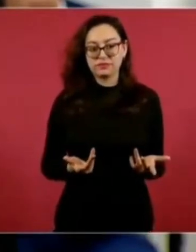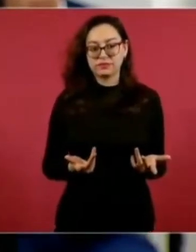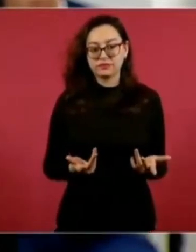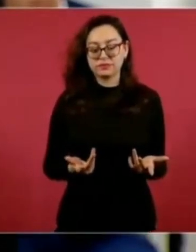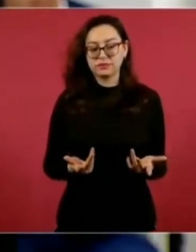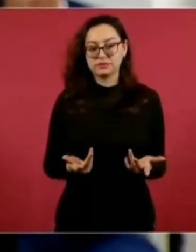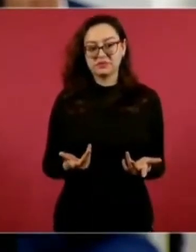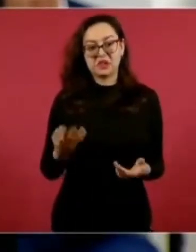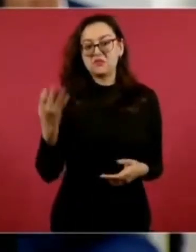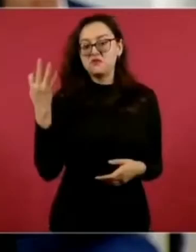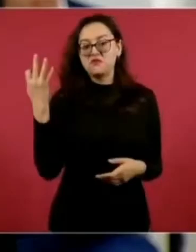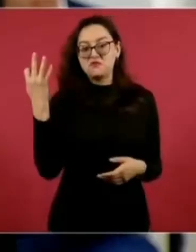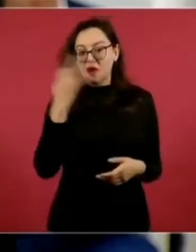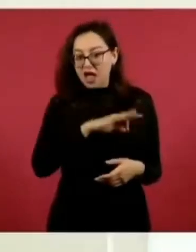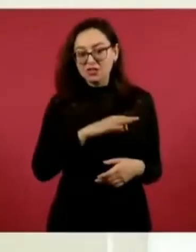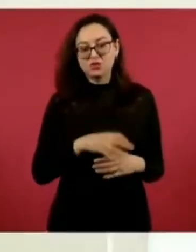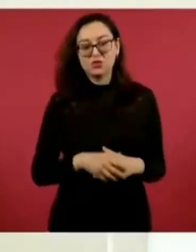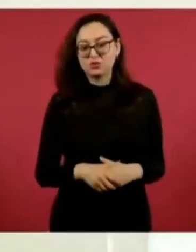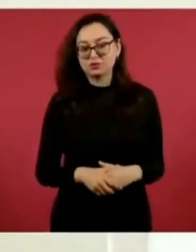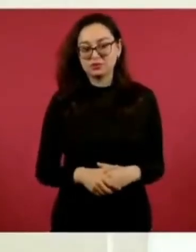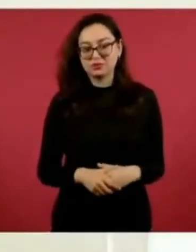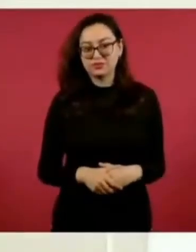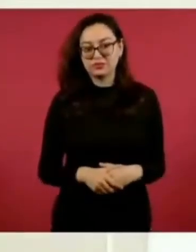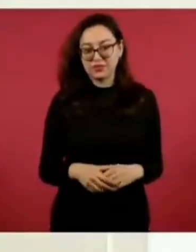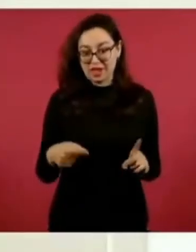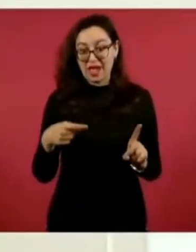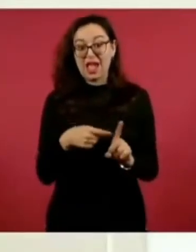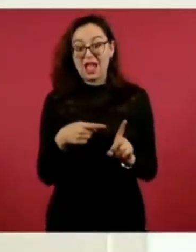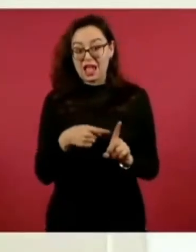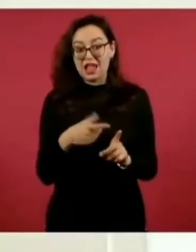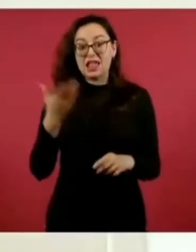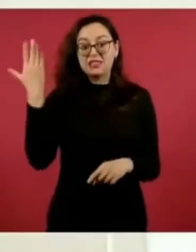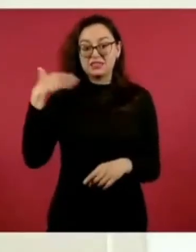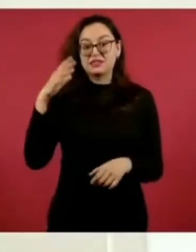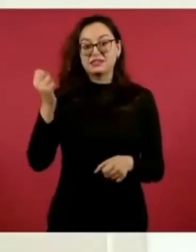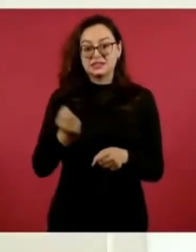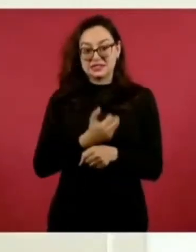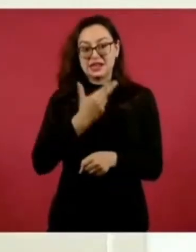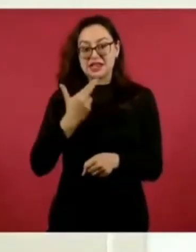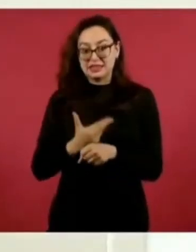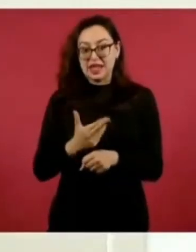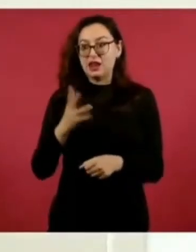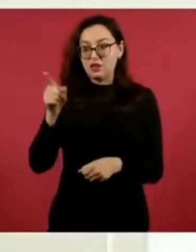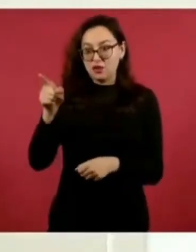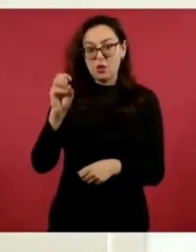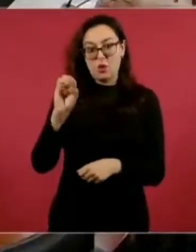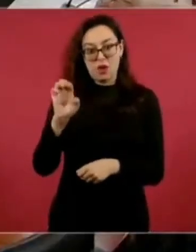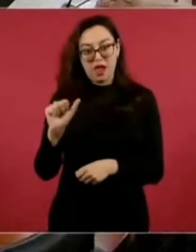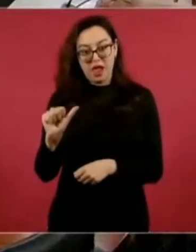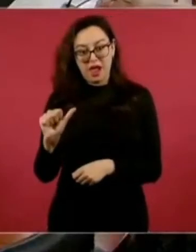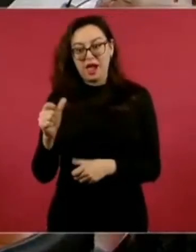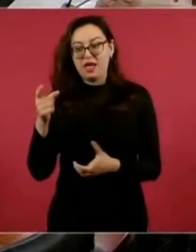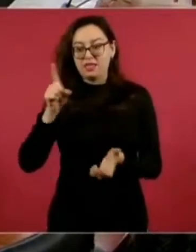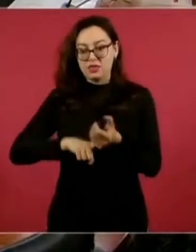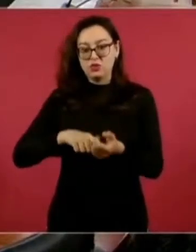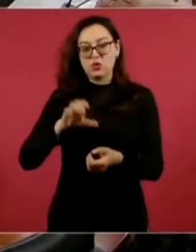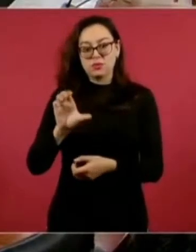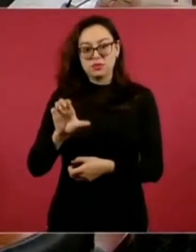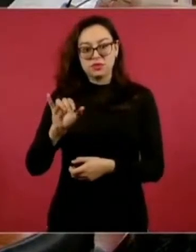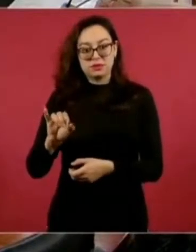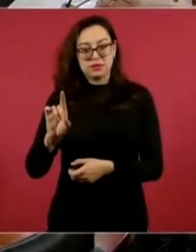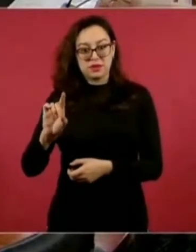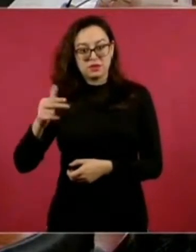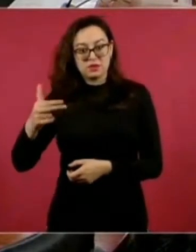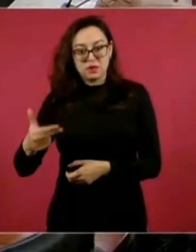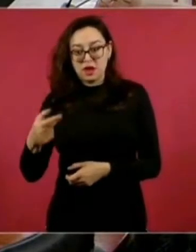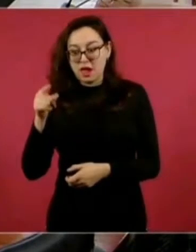un falsario. Ese fue. Y en ese entonces suscribieron acuerdos